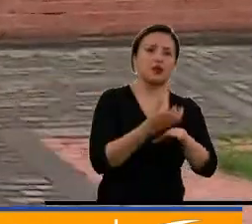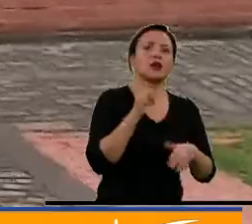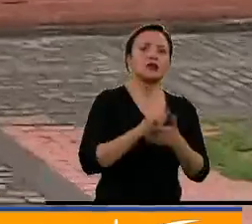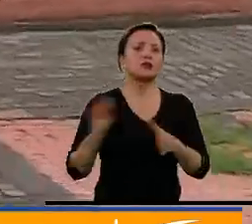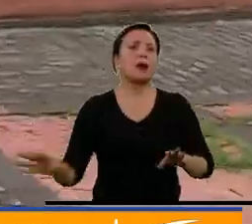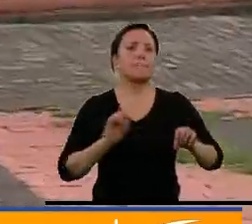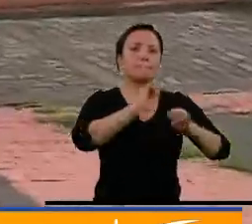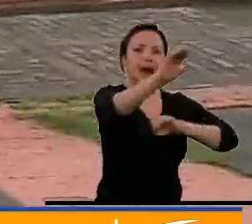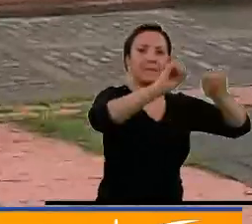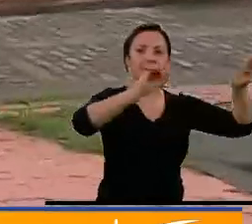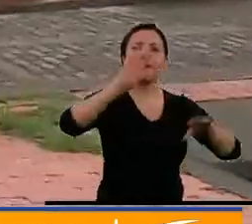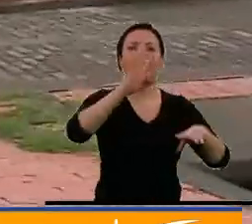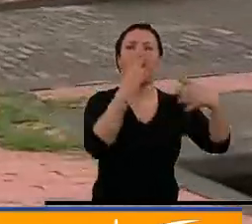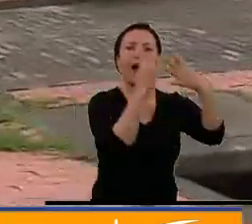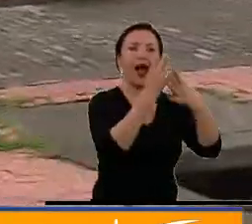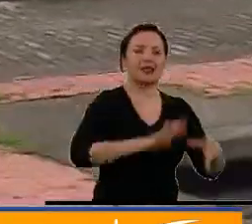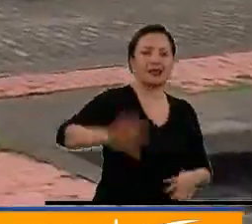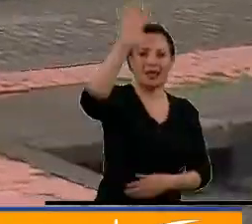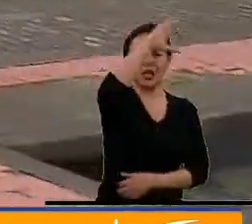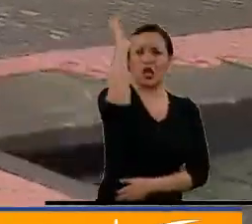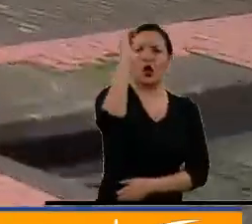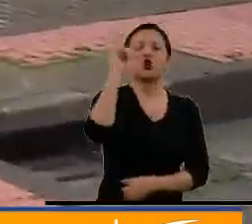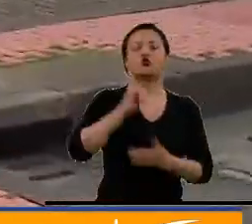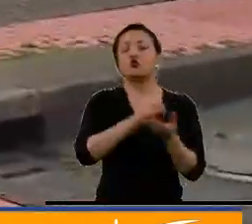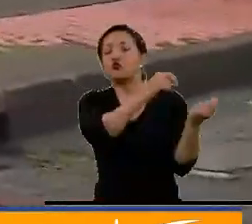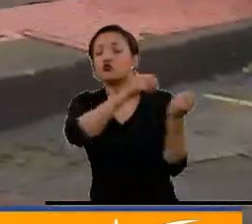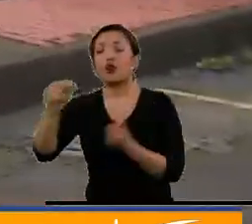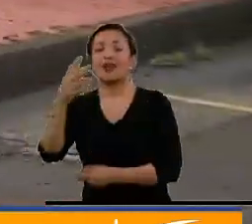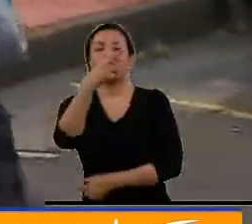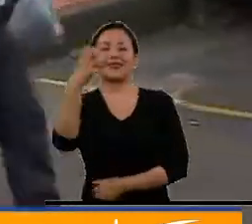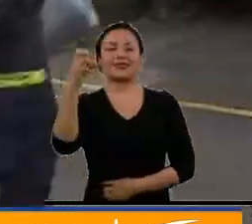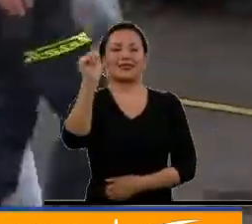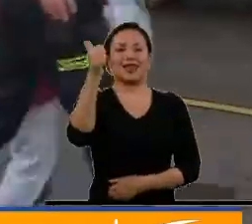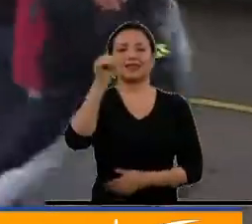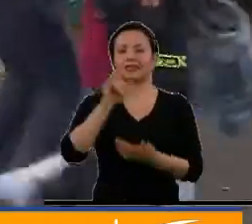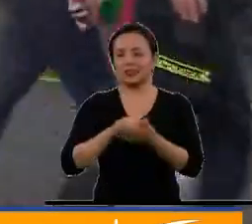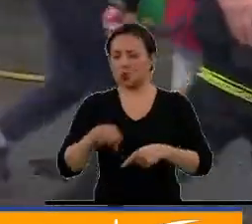del país para un total de 310 durante toda la semana en varias fases.